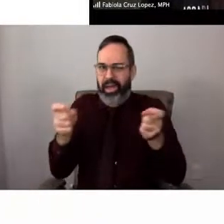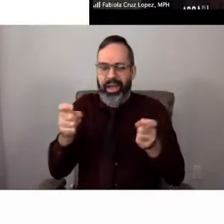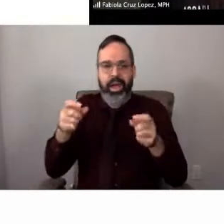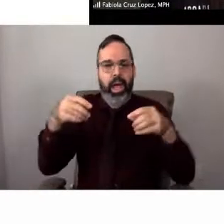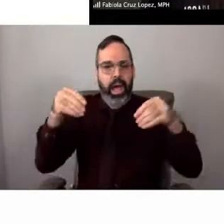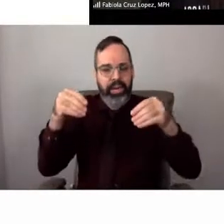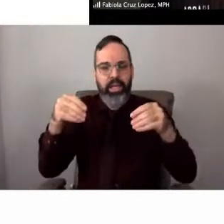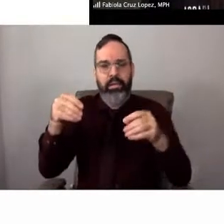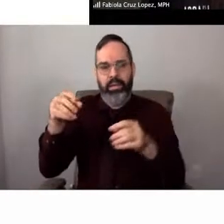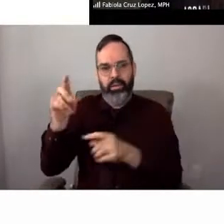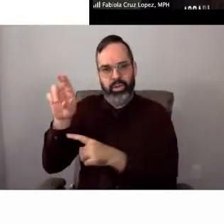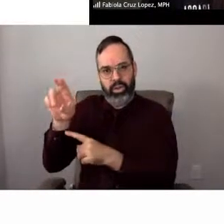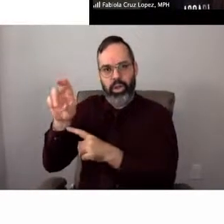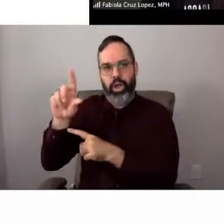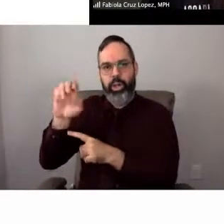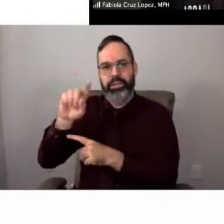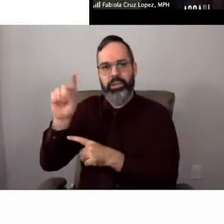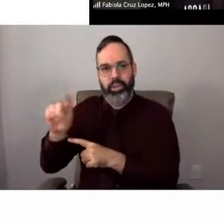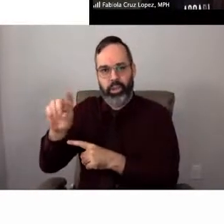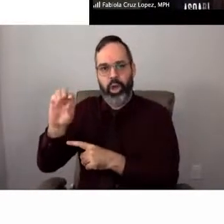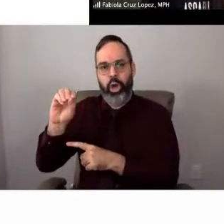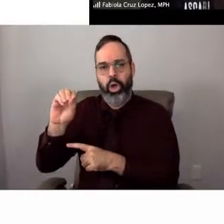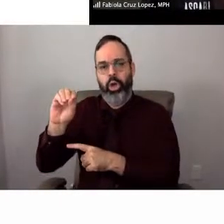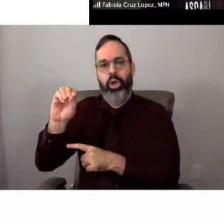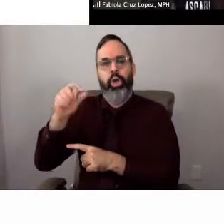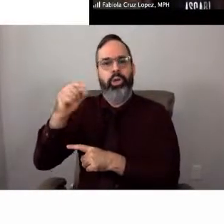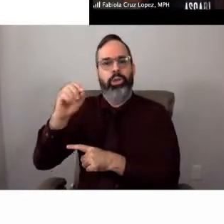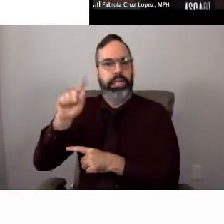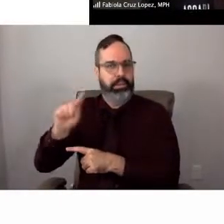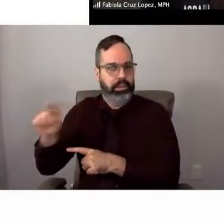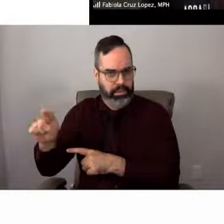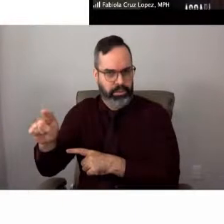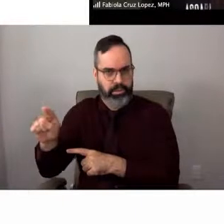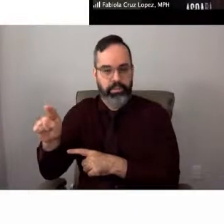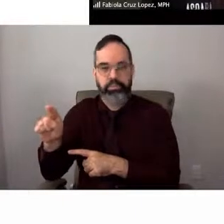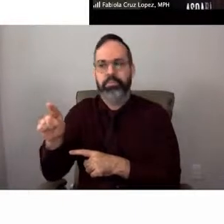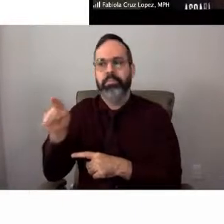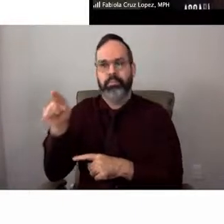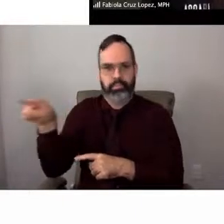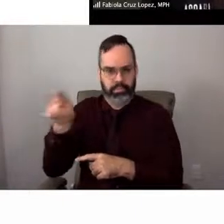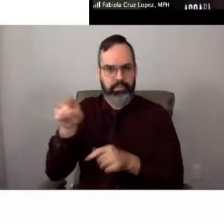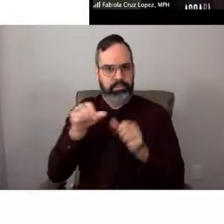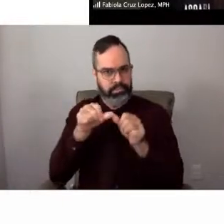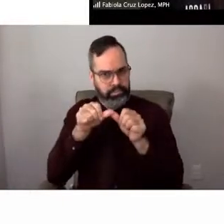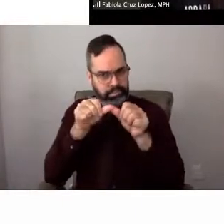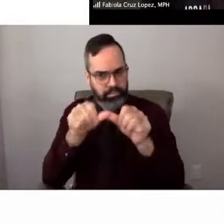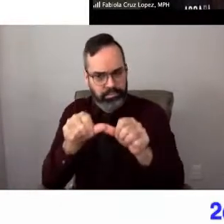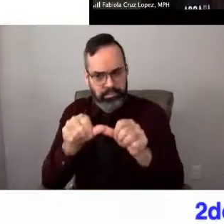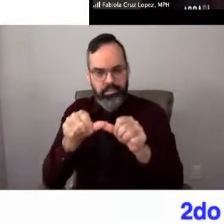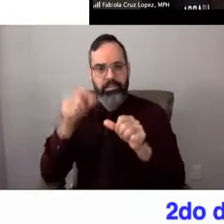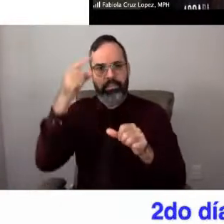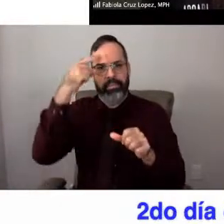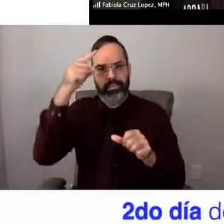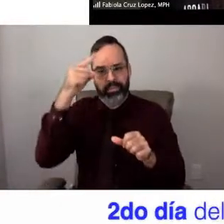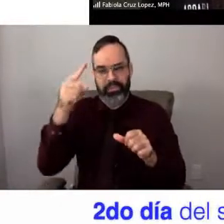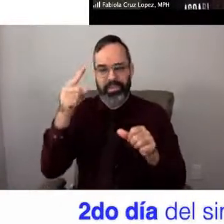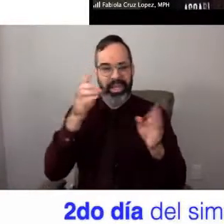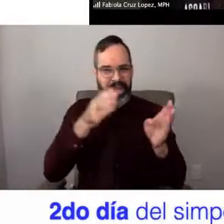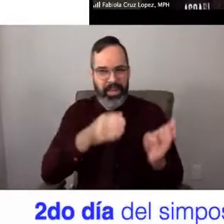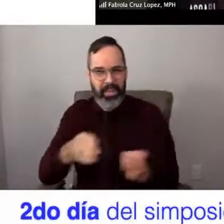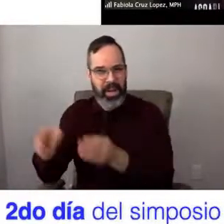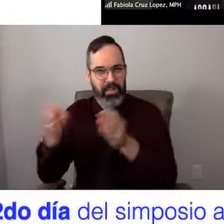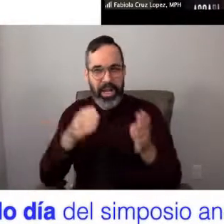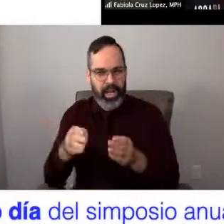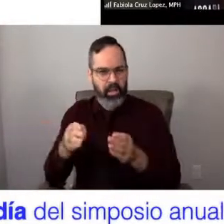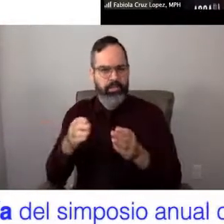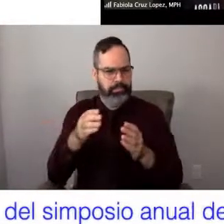doctor Lorenzo González, continúa lo que era preparar, ¿verdad? Una respuesta que no